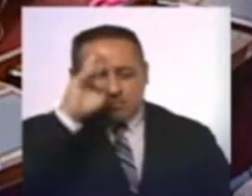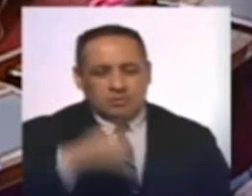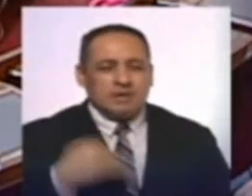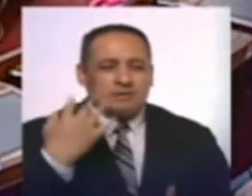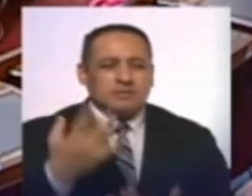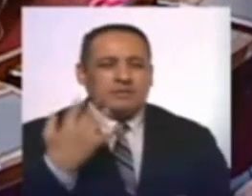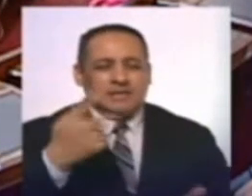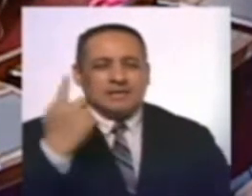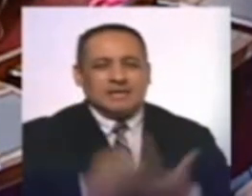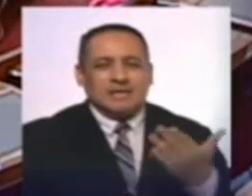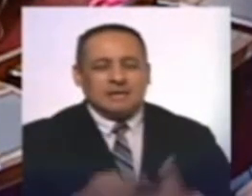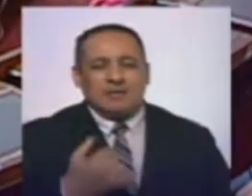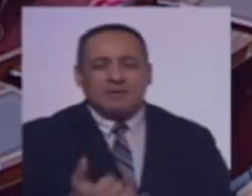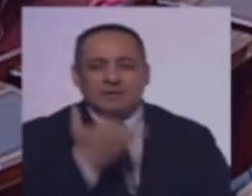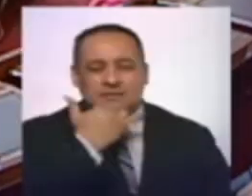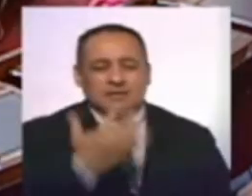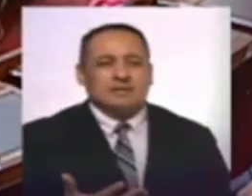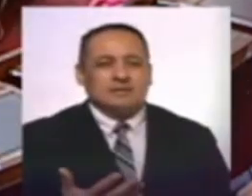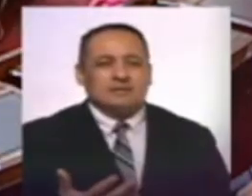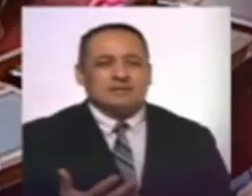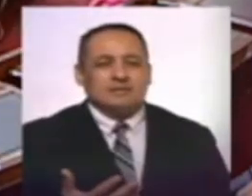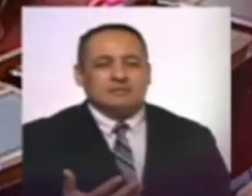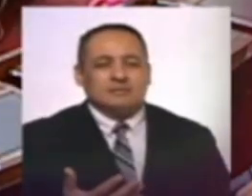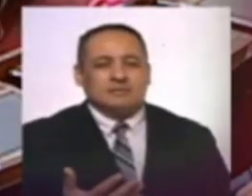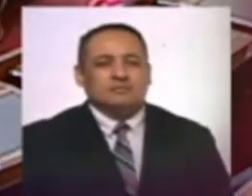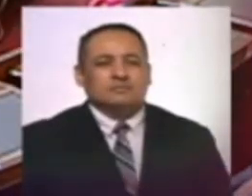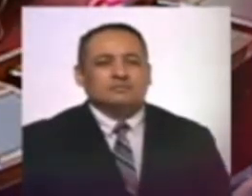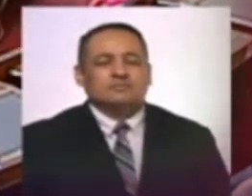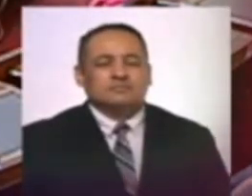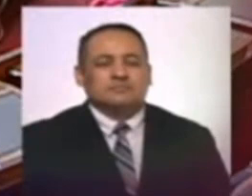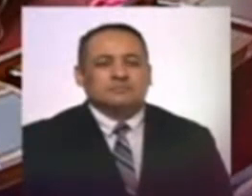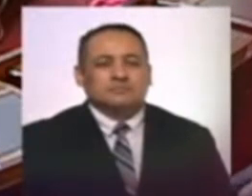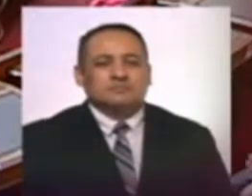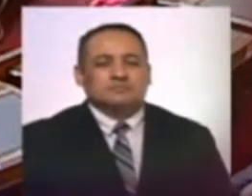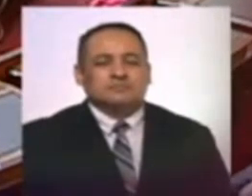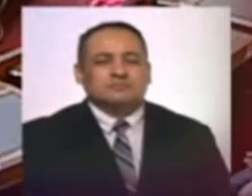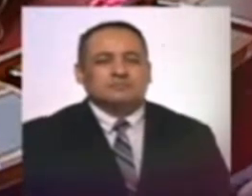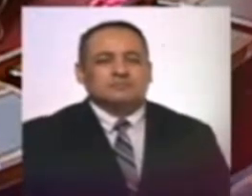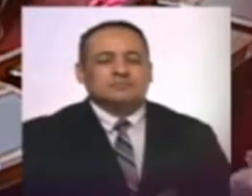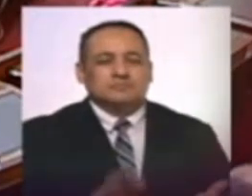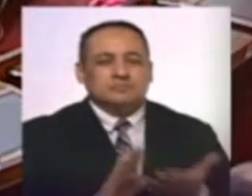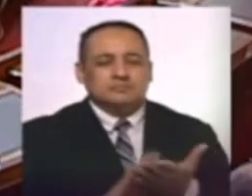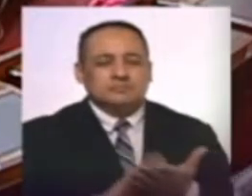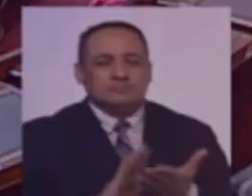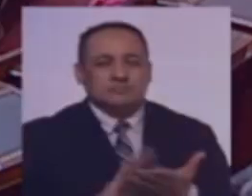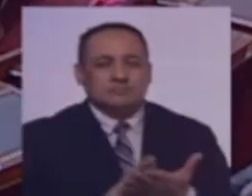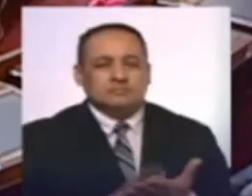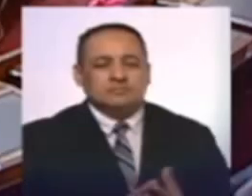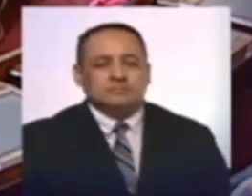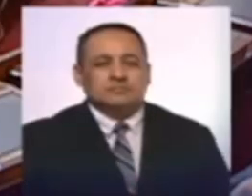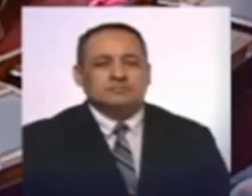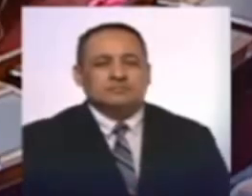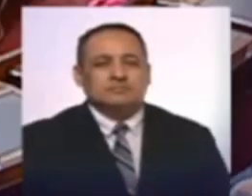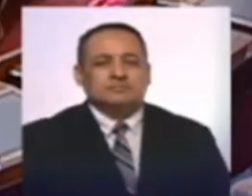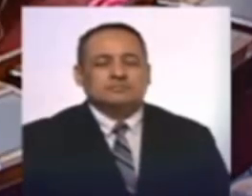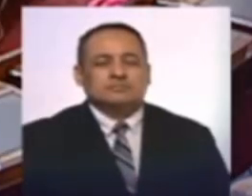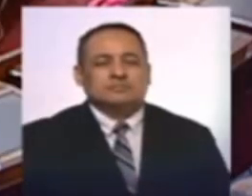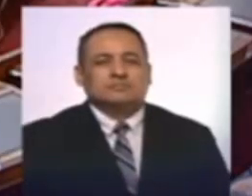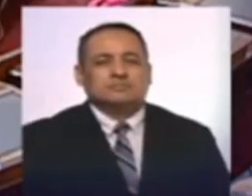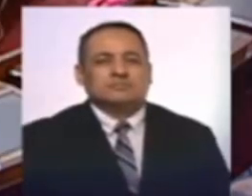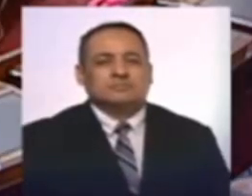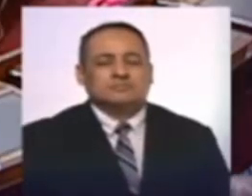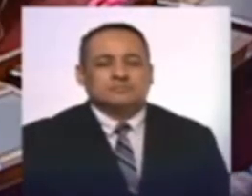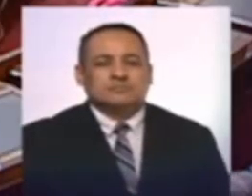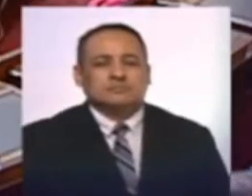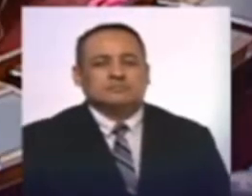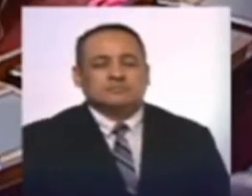Defensoría tiene que ser independiente de cualquier ideología, porque